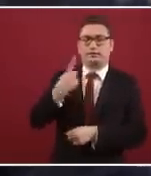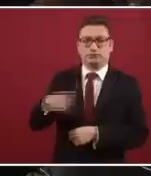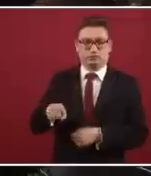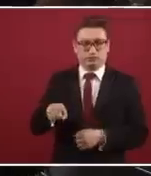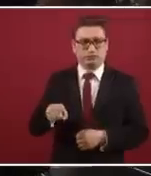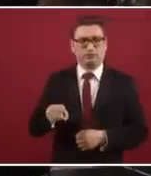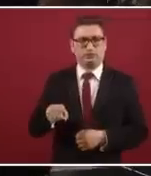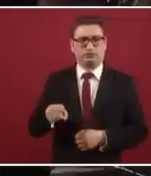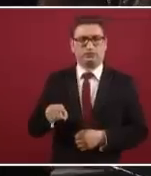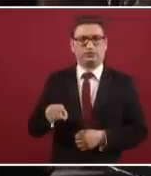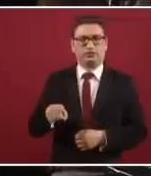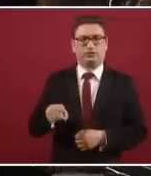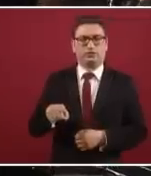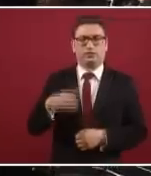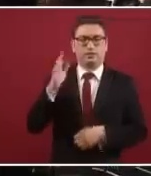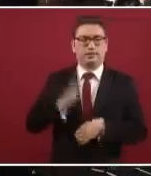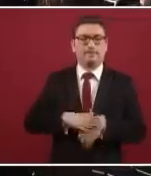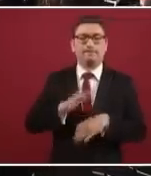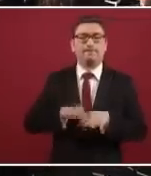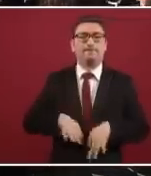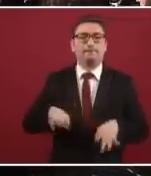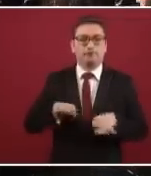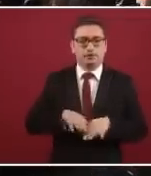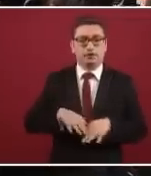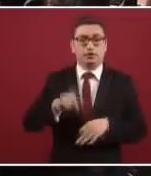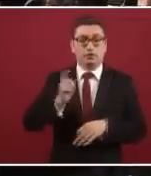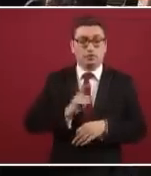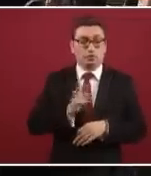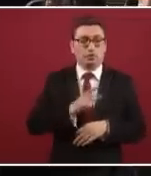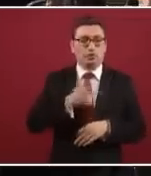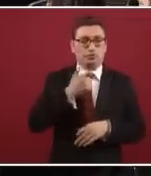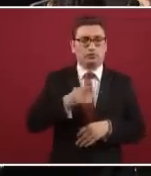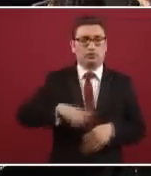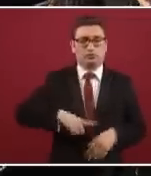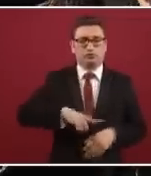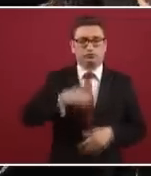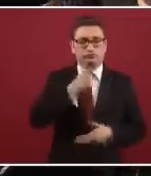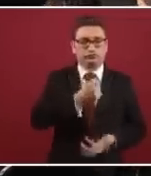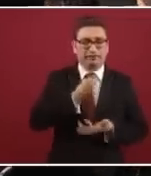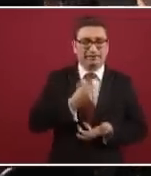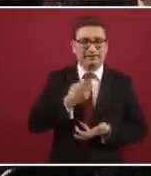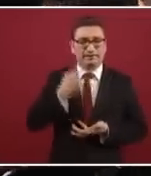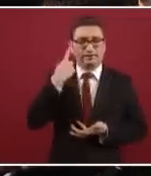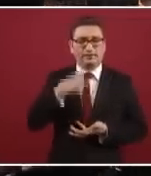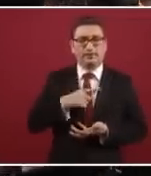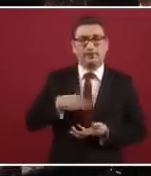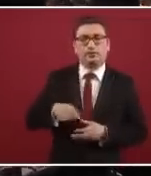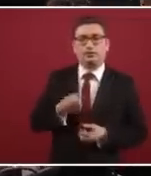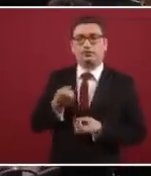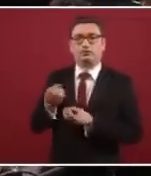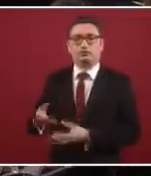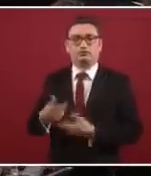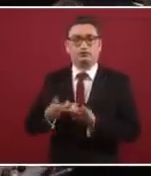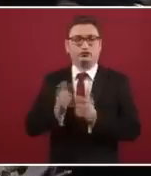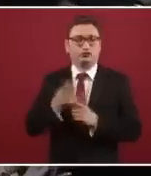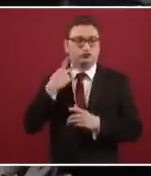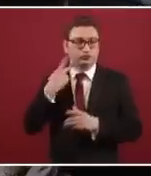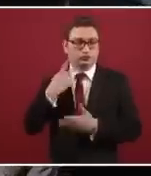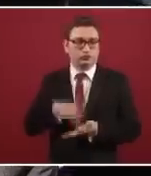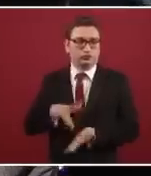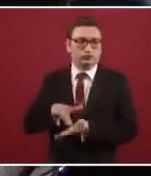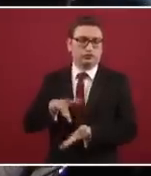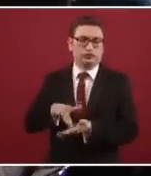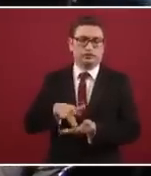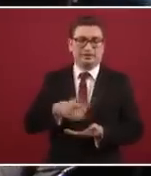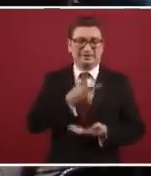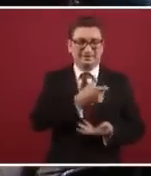Y mucho más si está utilizando recursos del presupuesto, que es